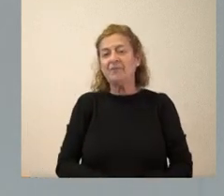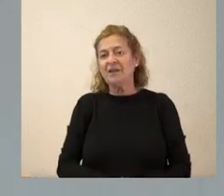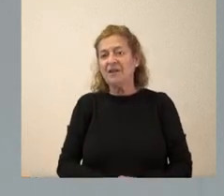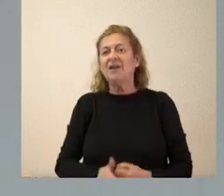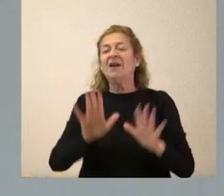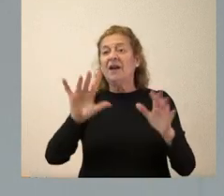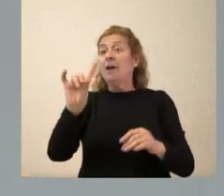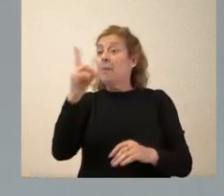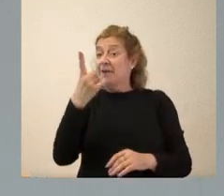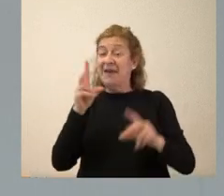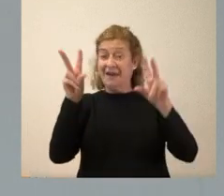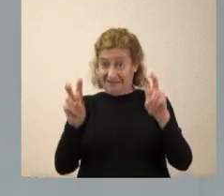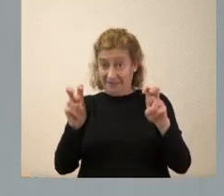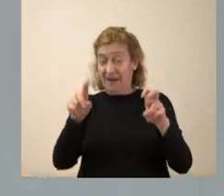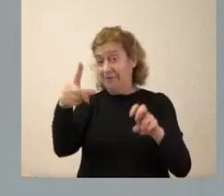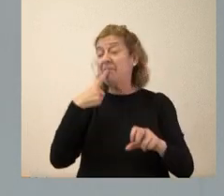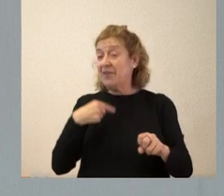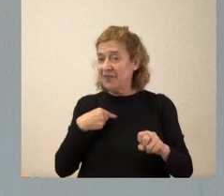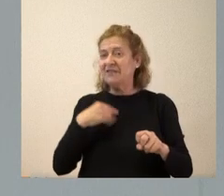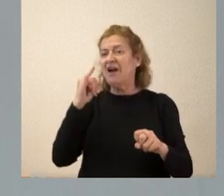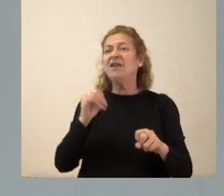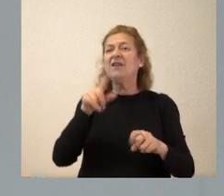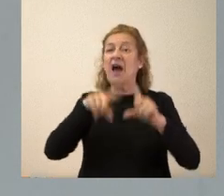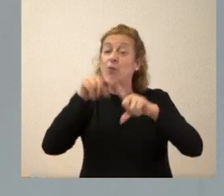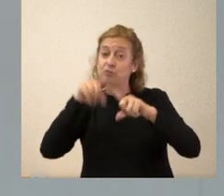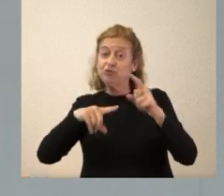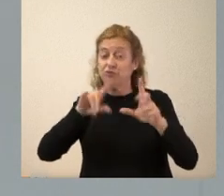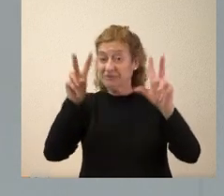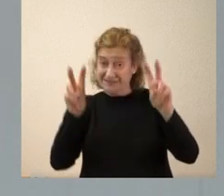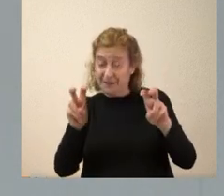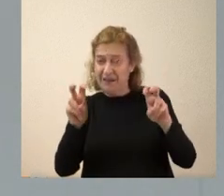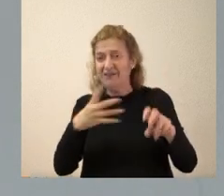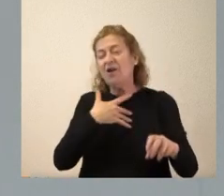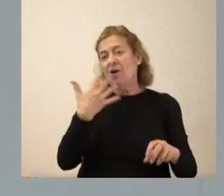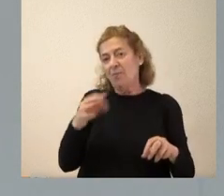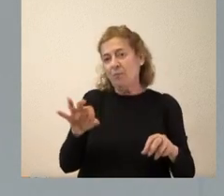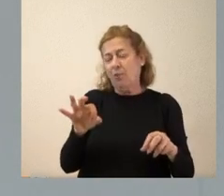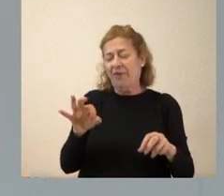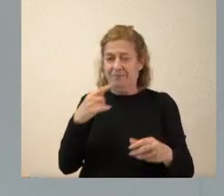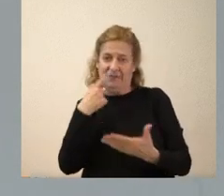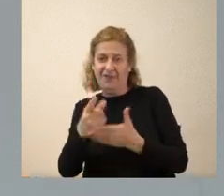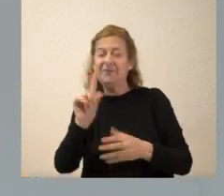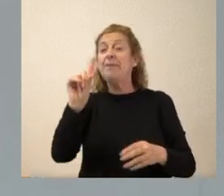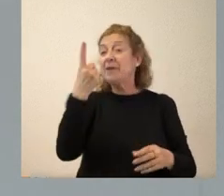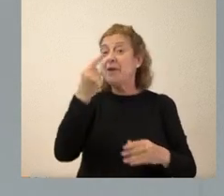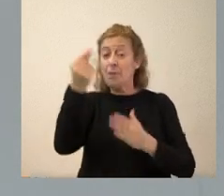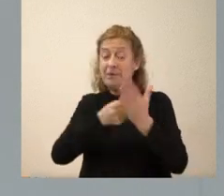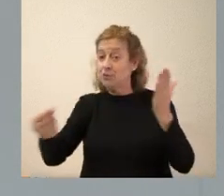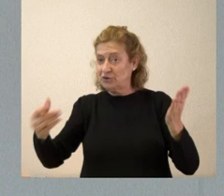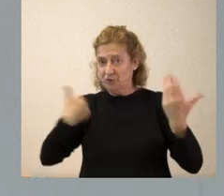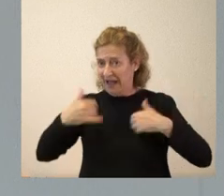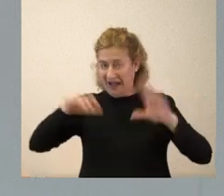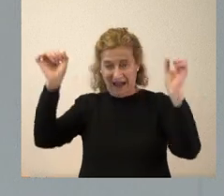sobre el primer asunto que usted plantea hay algunas cuestiones que quizá conviene señalar primero que el presupuesto es aprobado